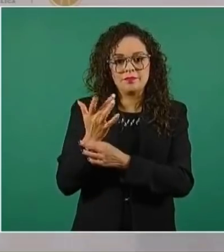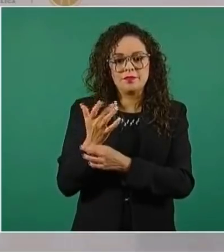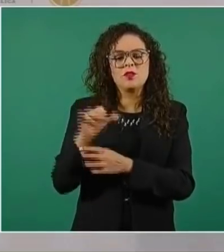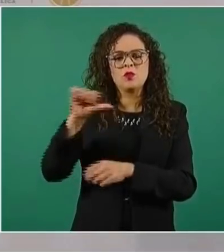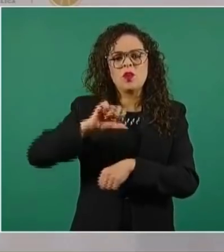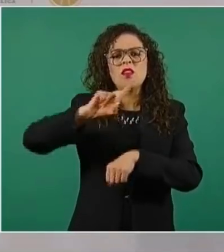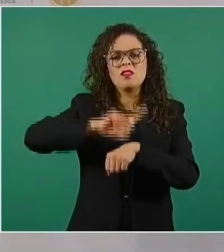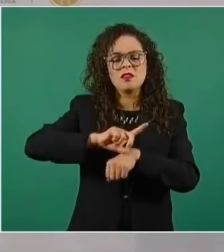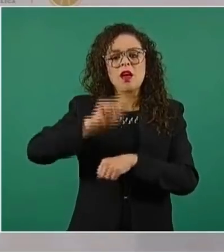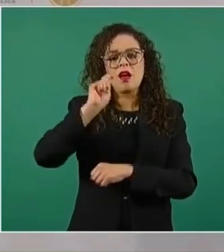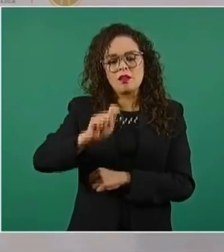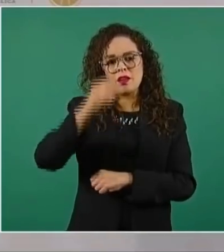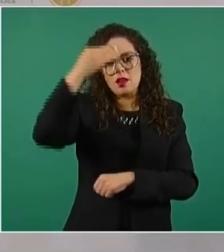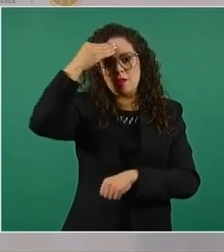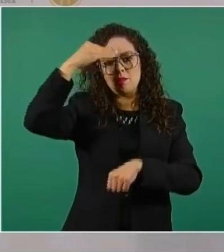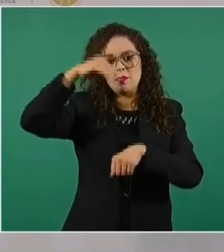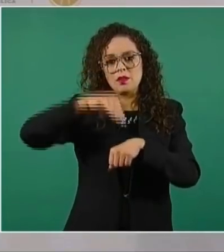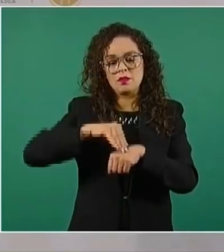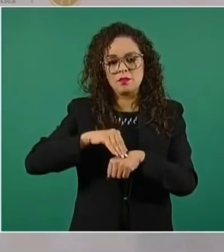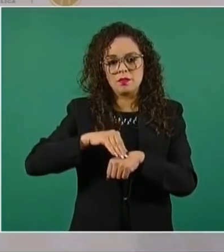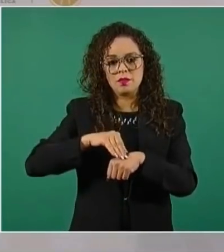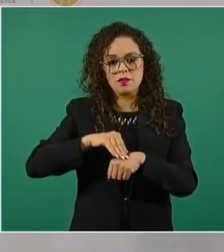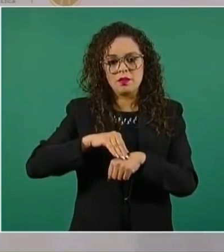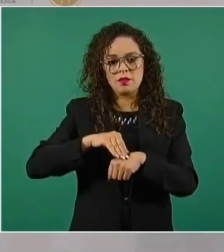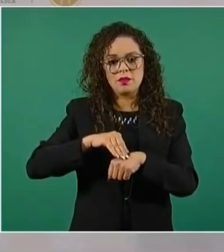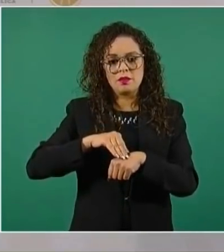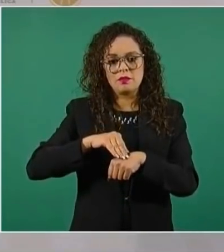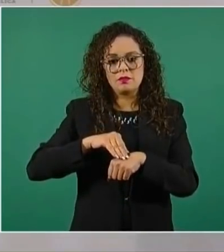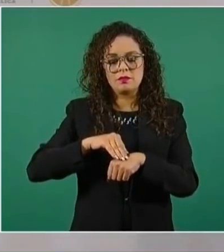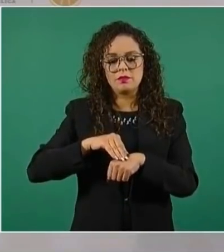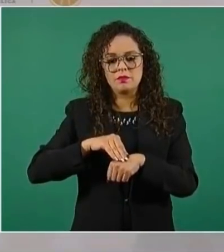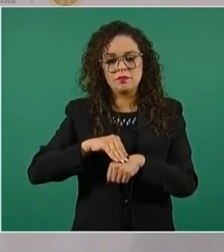recordamos la caída de la Gran Tenochtitlán